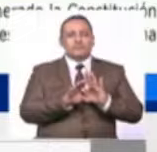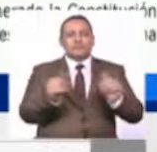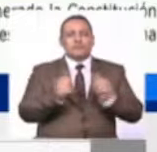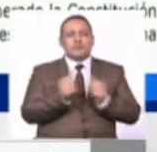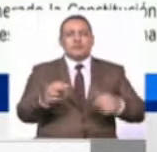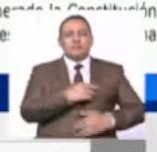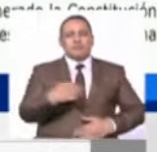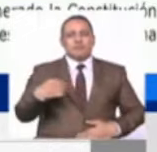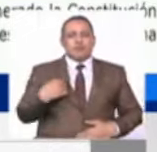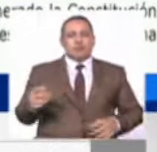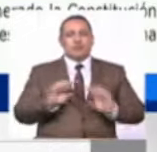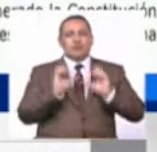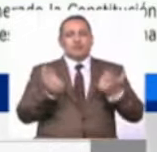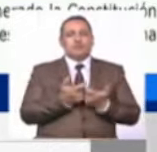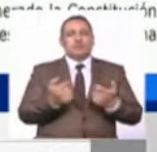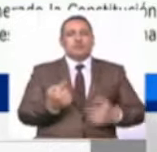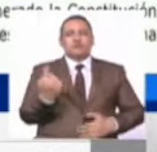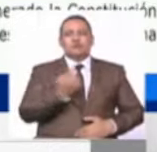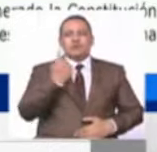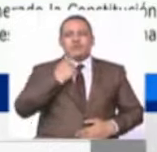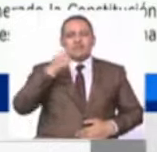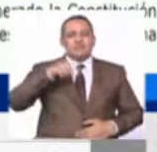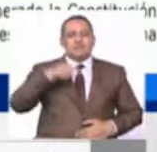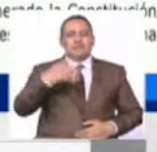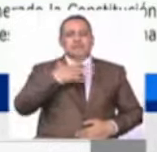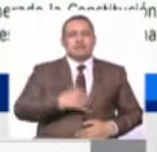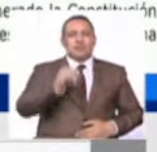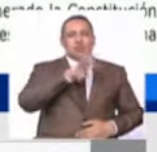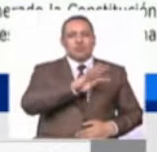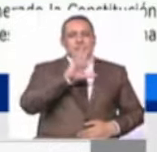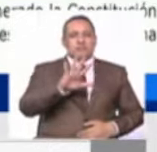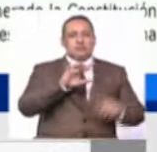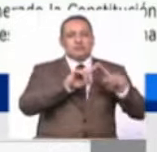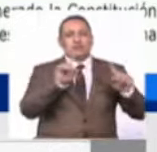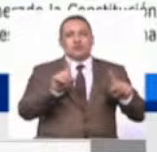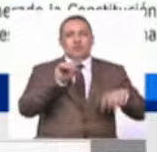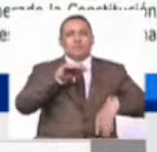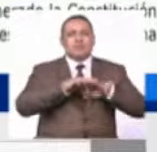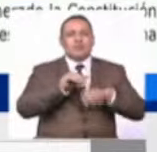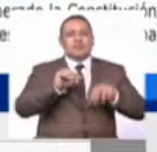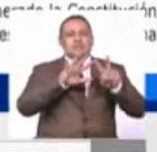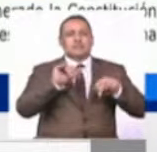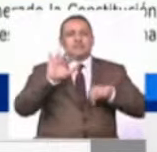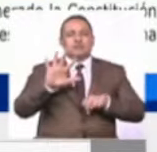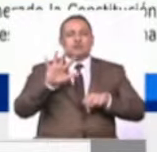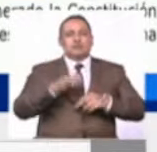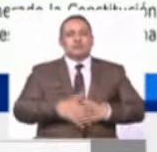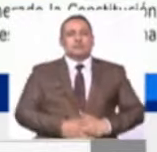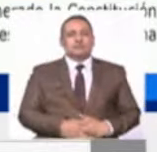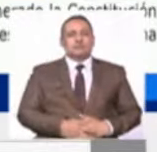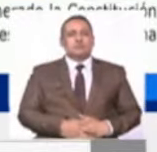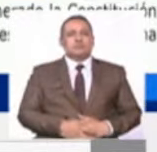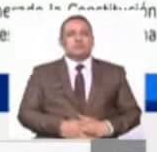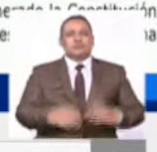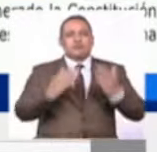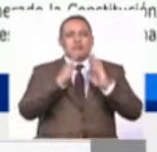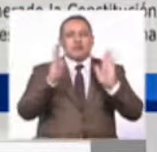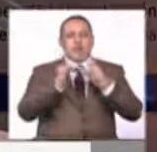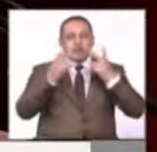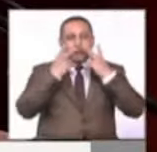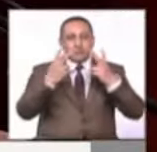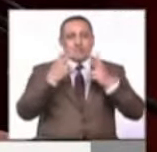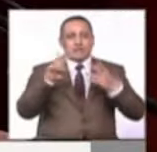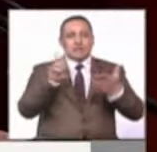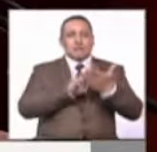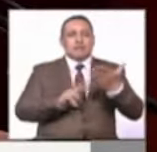ser miembro de la junta se requiere tener 45 y no mayor de 75 años abre los ojos y